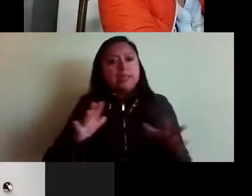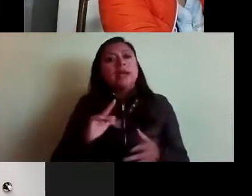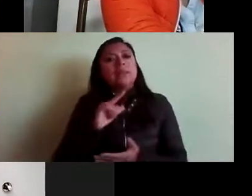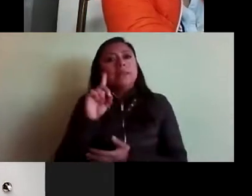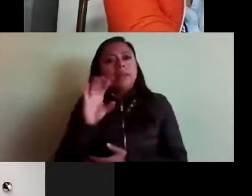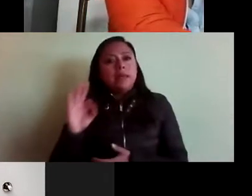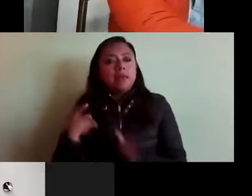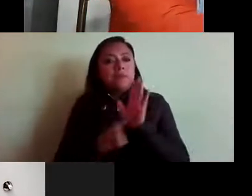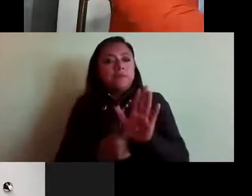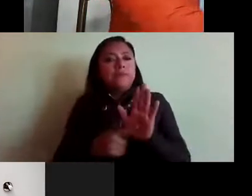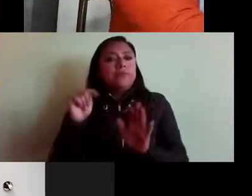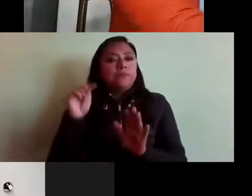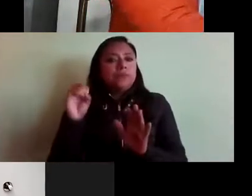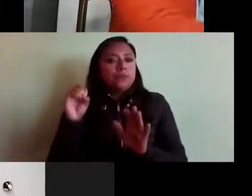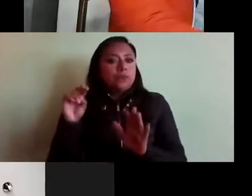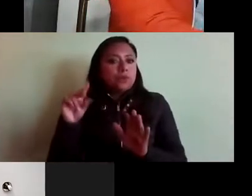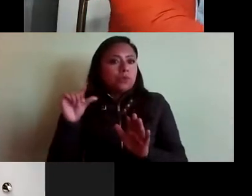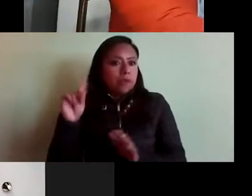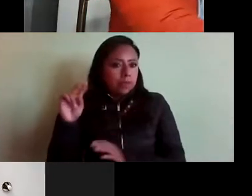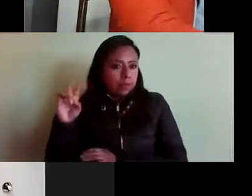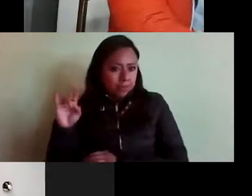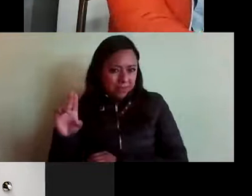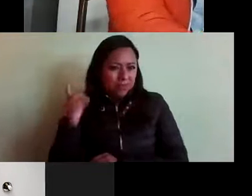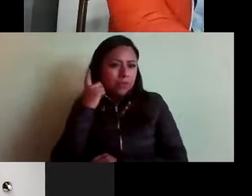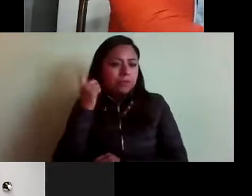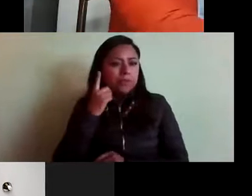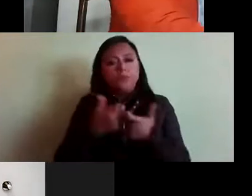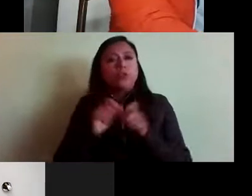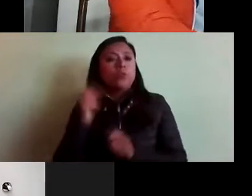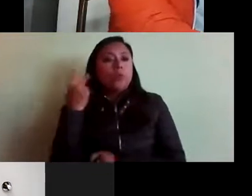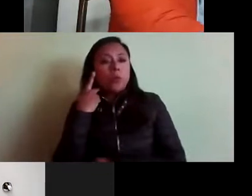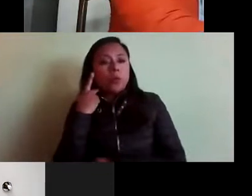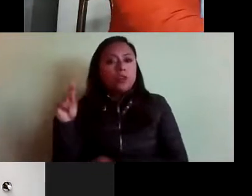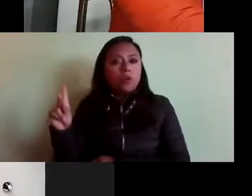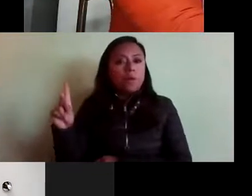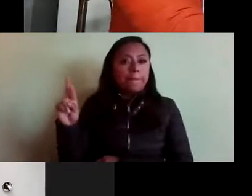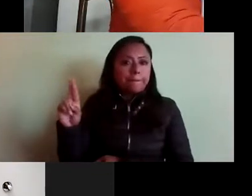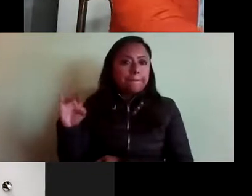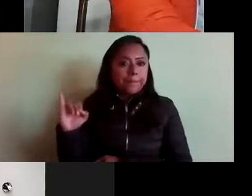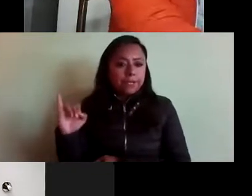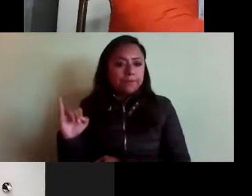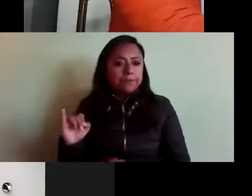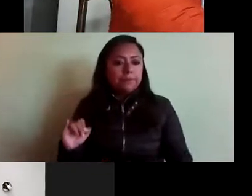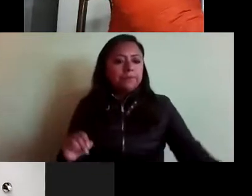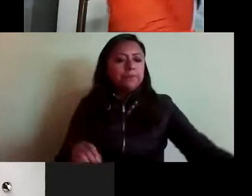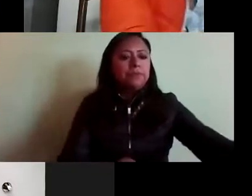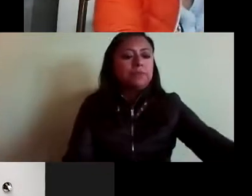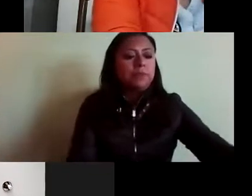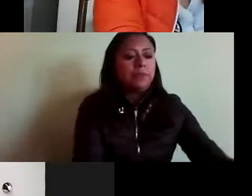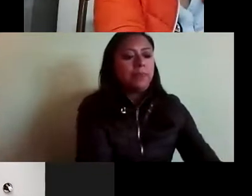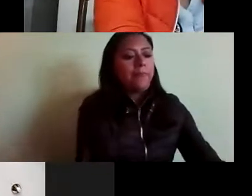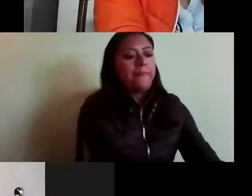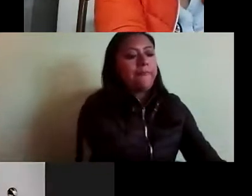Armando Donatiu González Cáceres, integrante del Grupo Parlamentario del Partido Revolucionario Institucional.